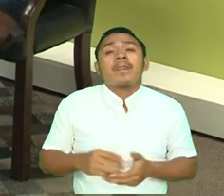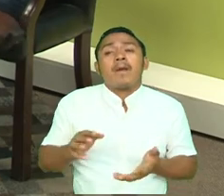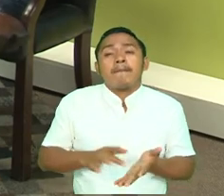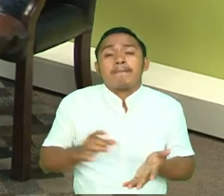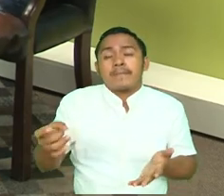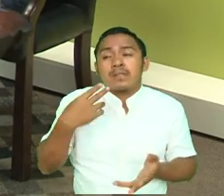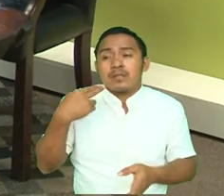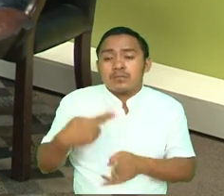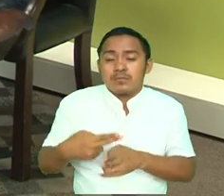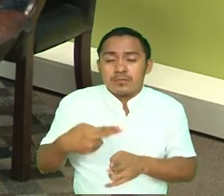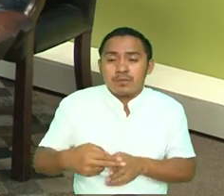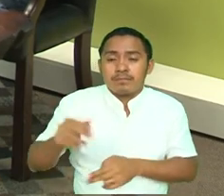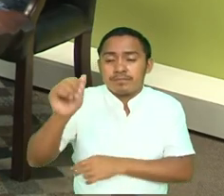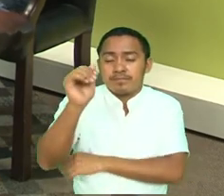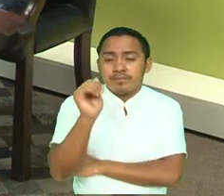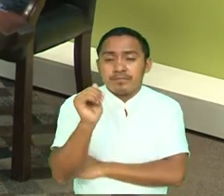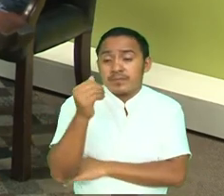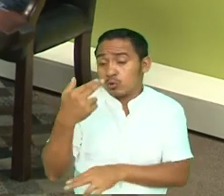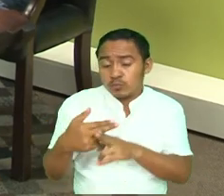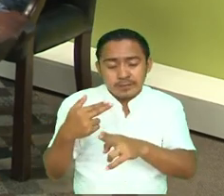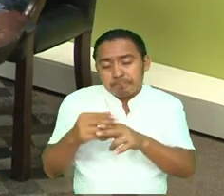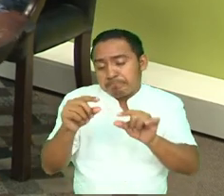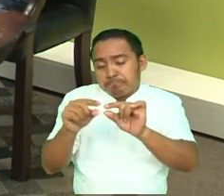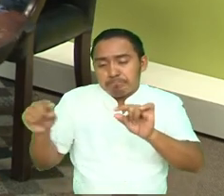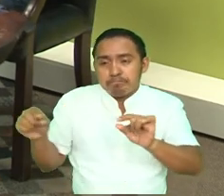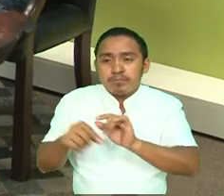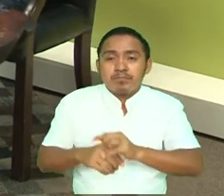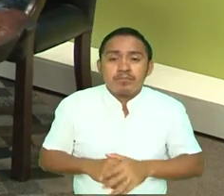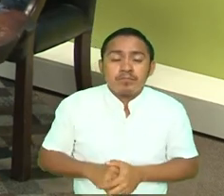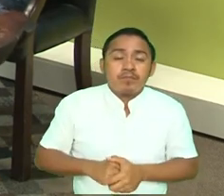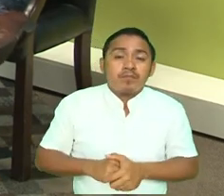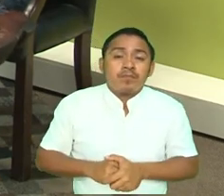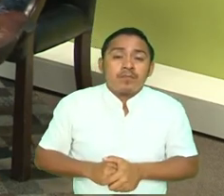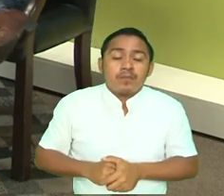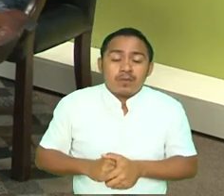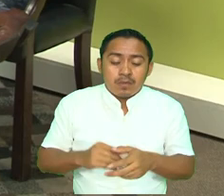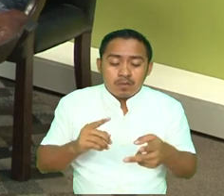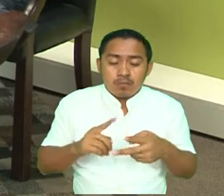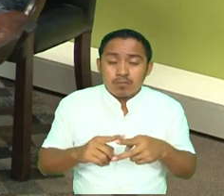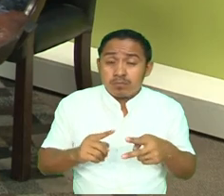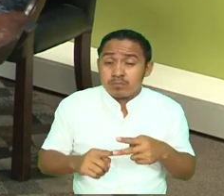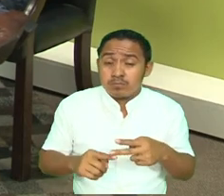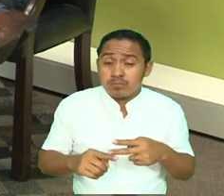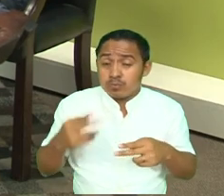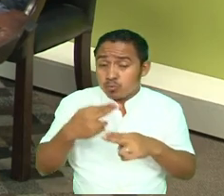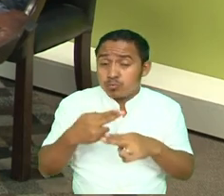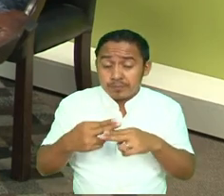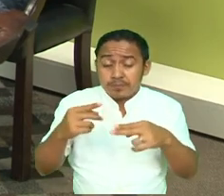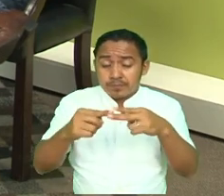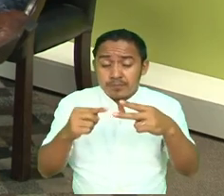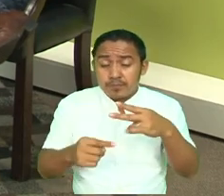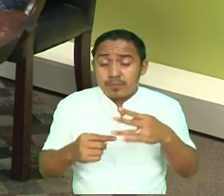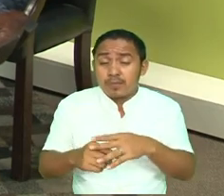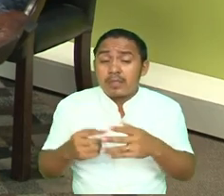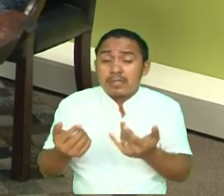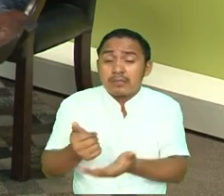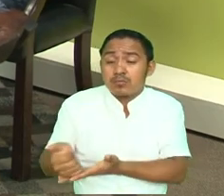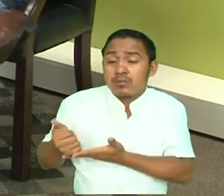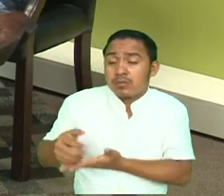llama anticolinérgico. Una es la oxibutinina, la clonidina, que ya son el